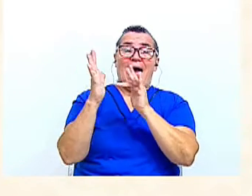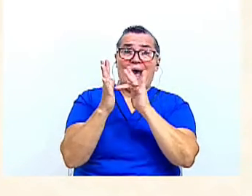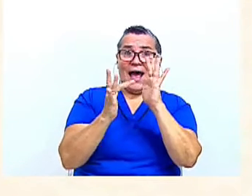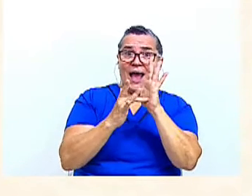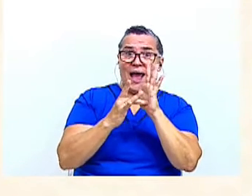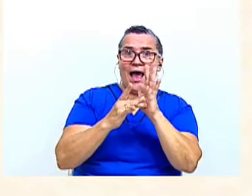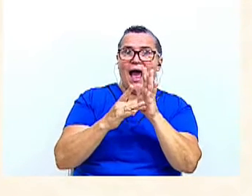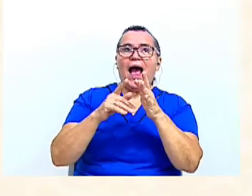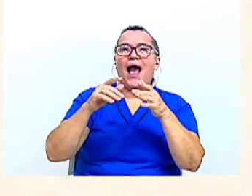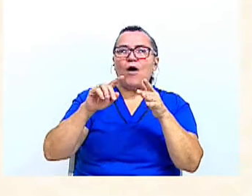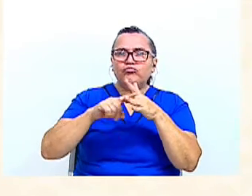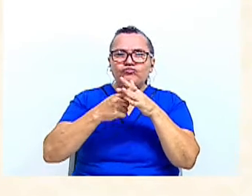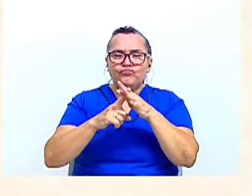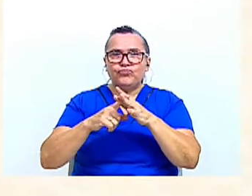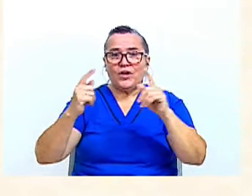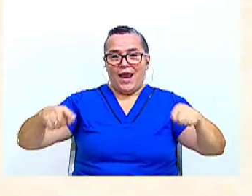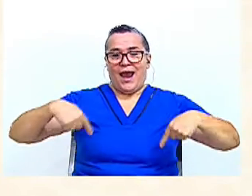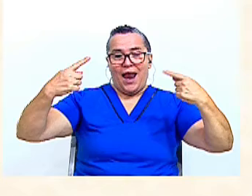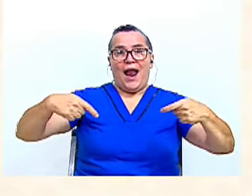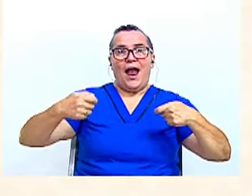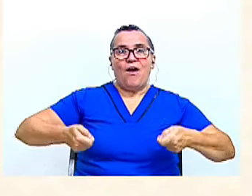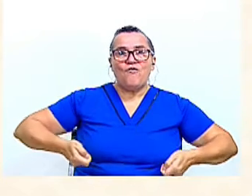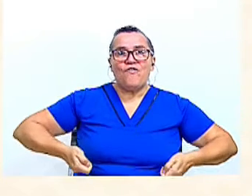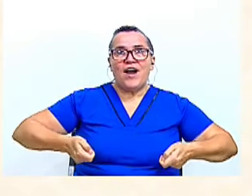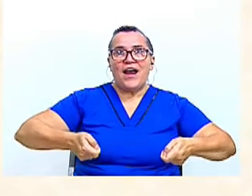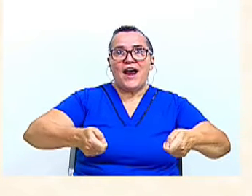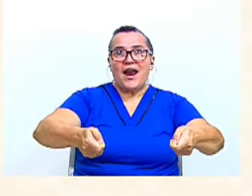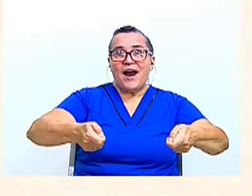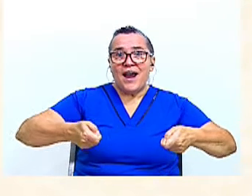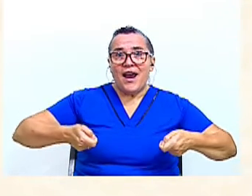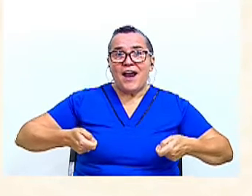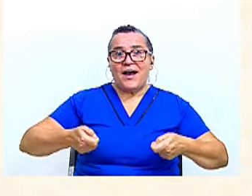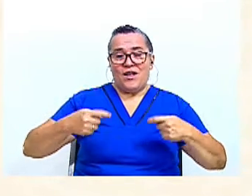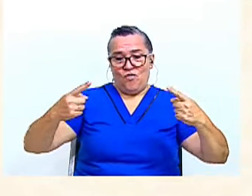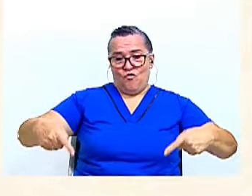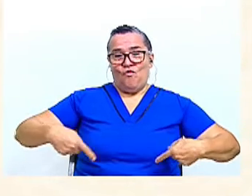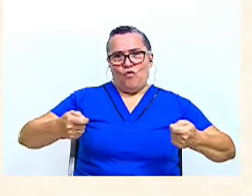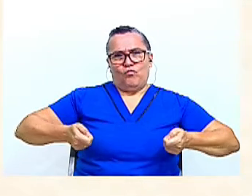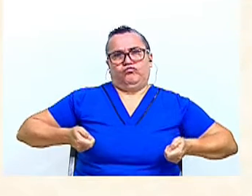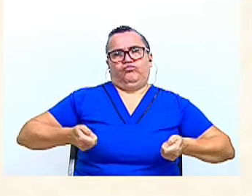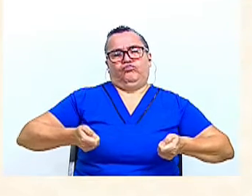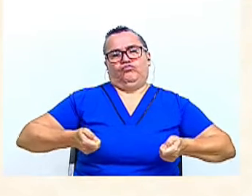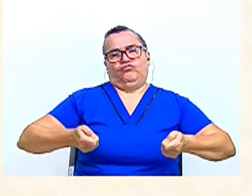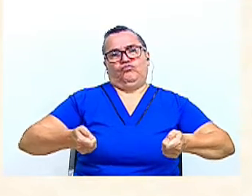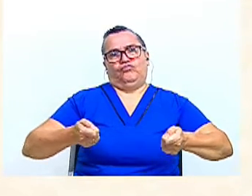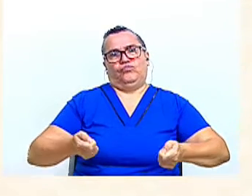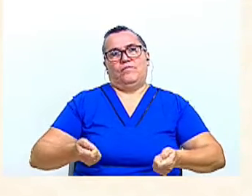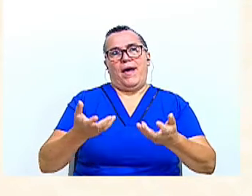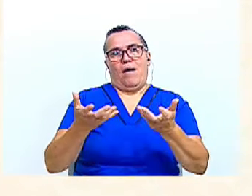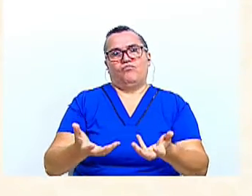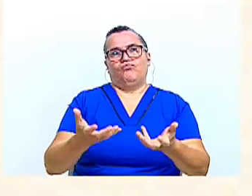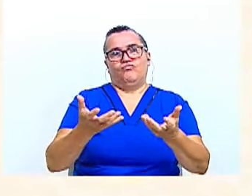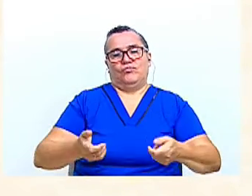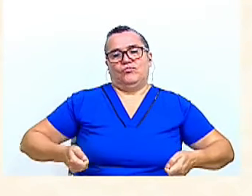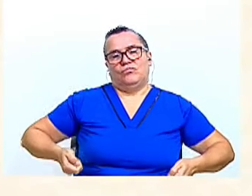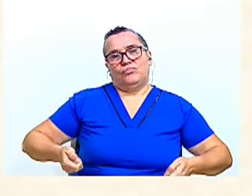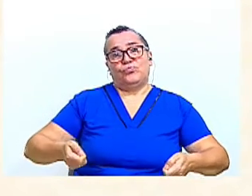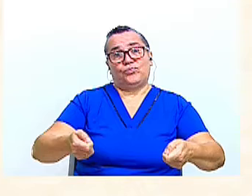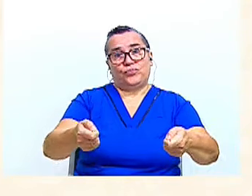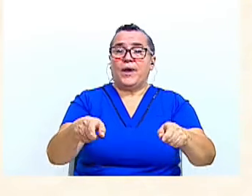también fabricaron las carretas o los carritos, ¿verdad?, con dos ruedas para poder llevar sus cargas. Y